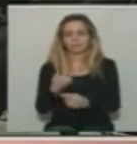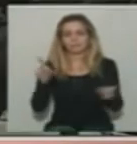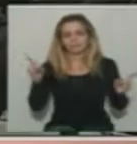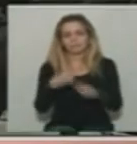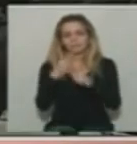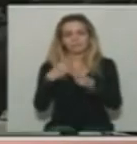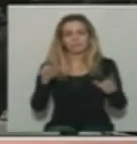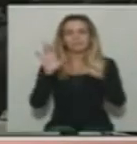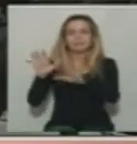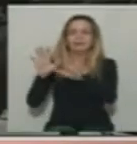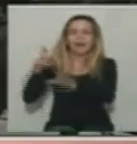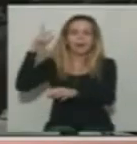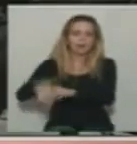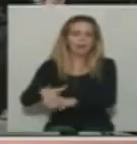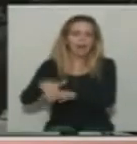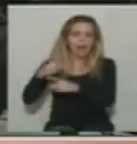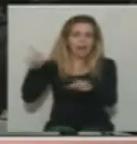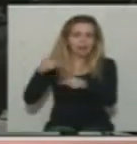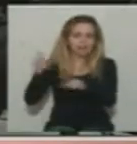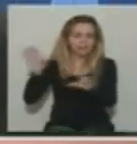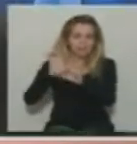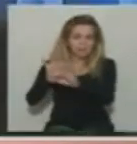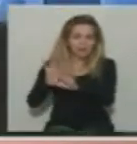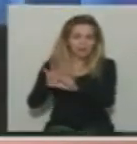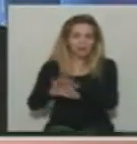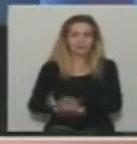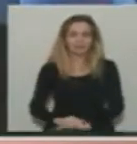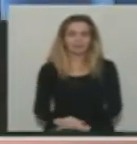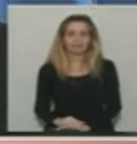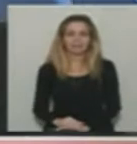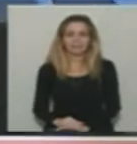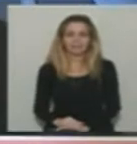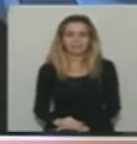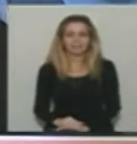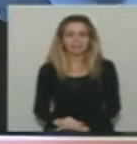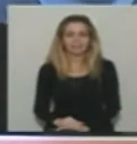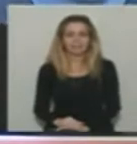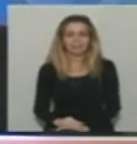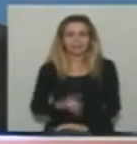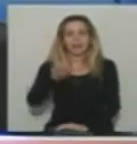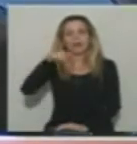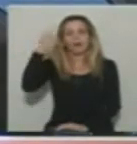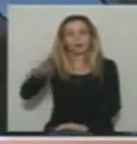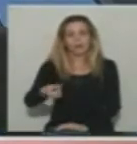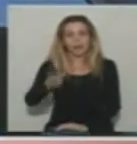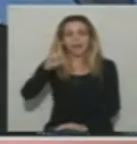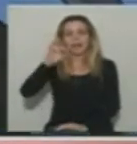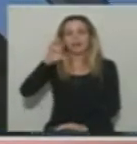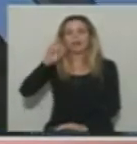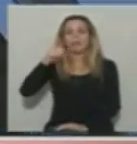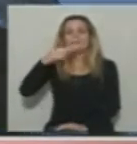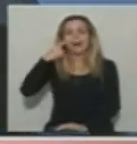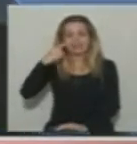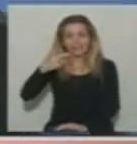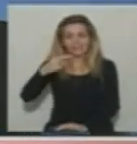Parala, viejo. Poné la de Copani, el de River. Es de Narvaísta nuestro musicalizador. Claro. Bueno, la de Copani no está la canción, la escribió, es